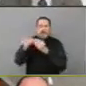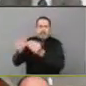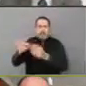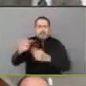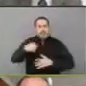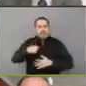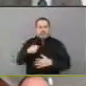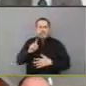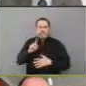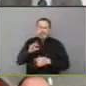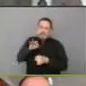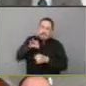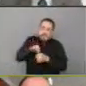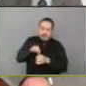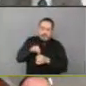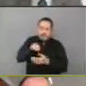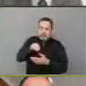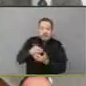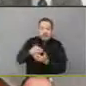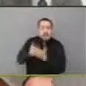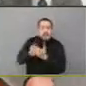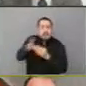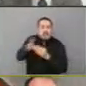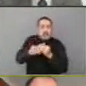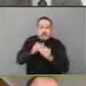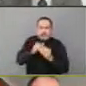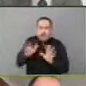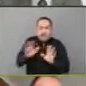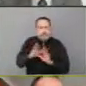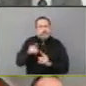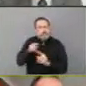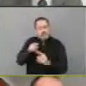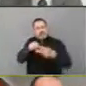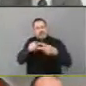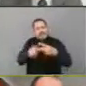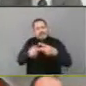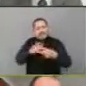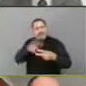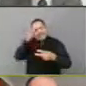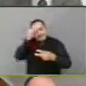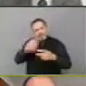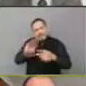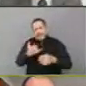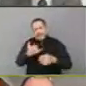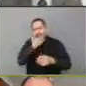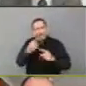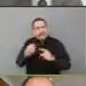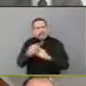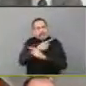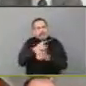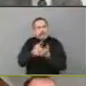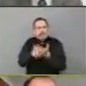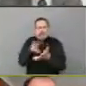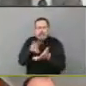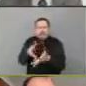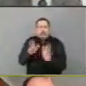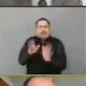acreditación de la promoción personalizada, en la que estoy de acuerdo incurrió la